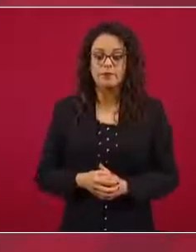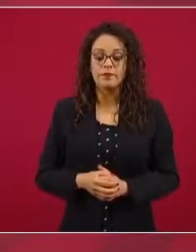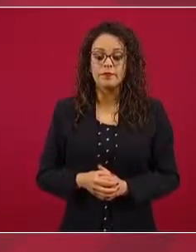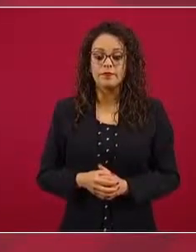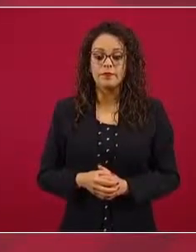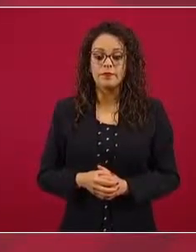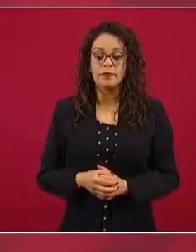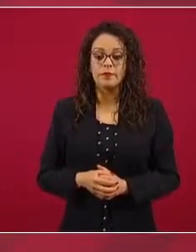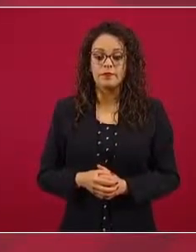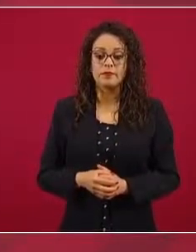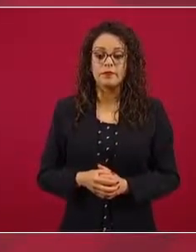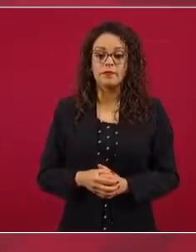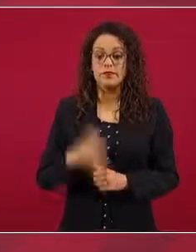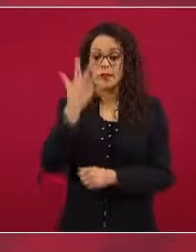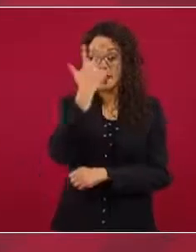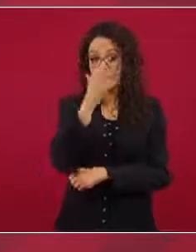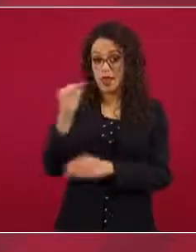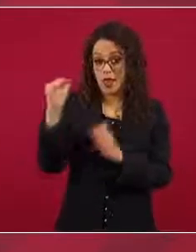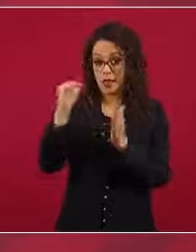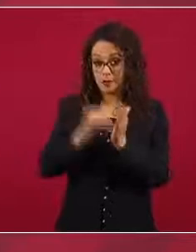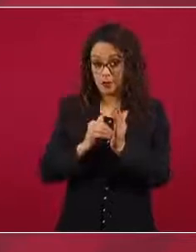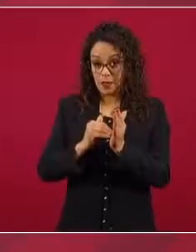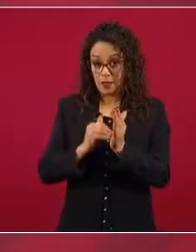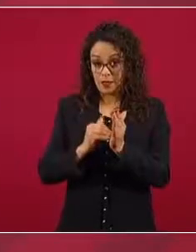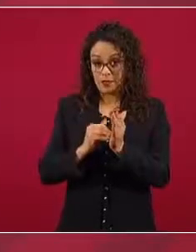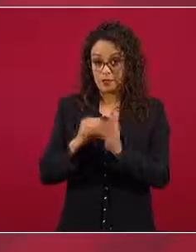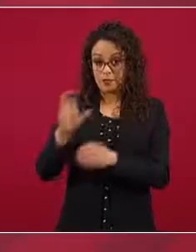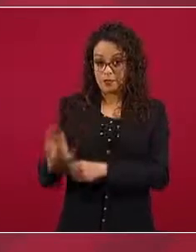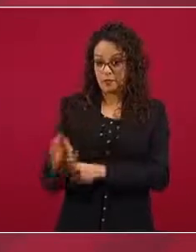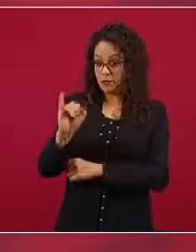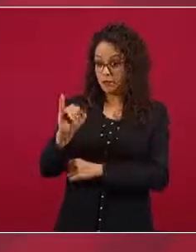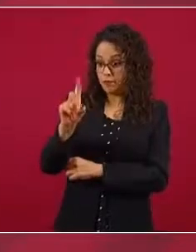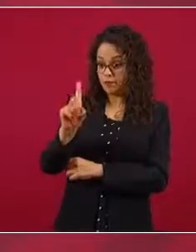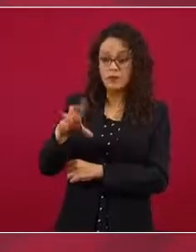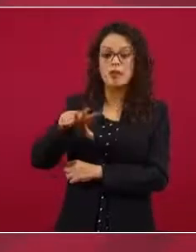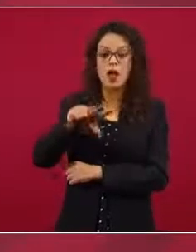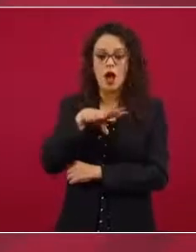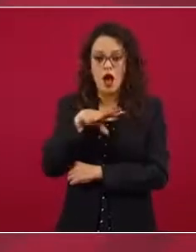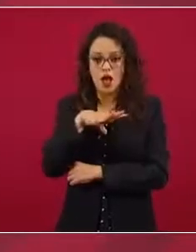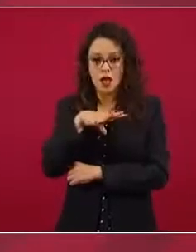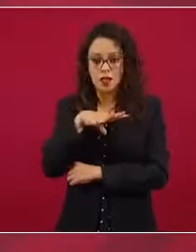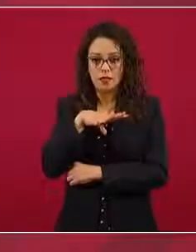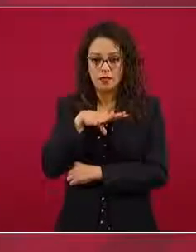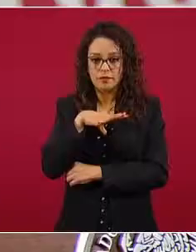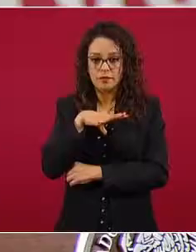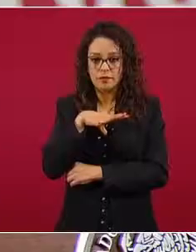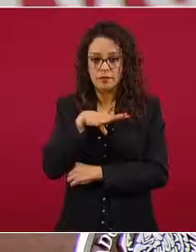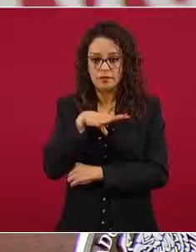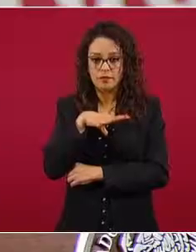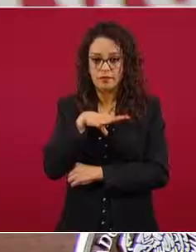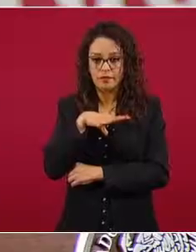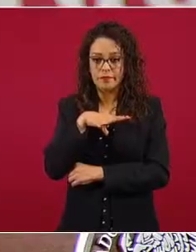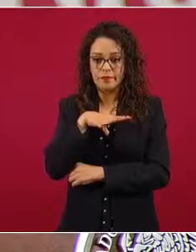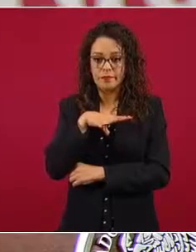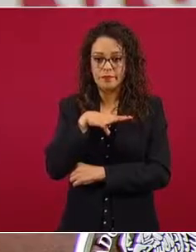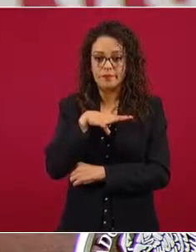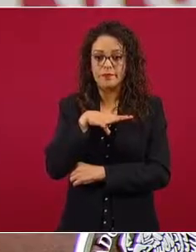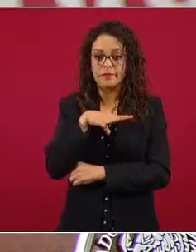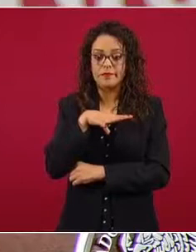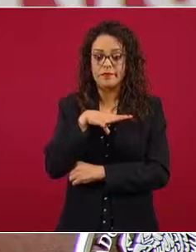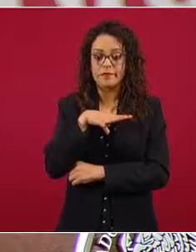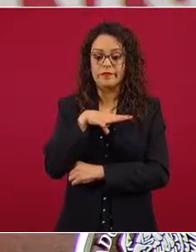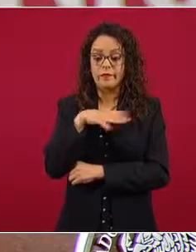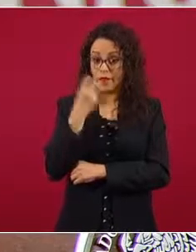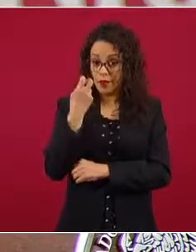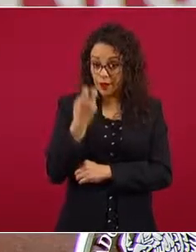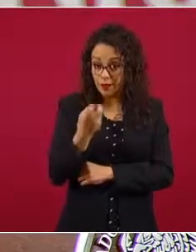Son los 10,000 centros integradores que se tienen, en donde se está